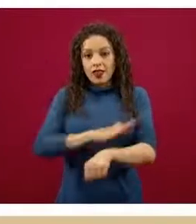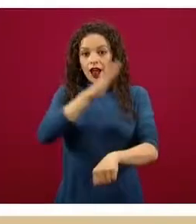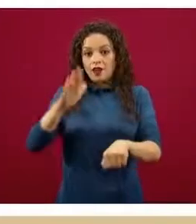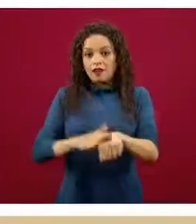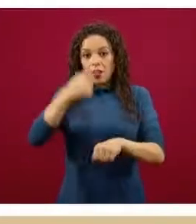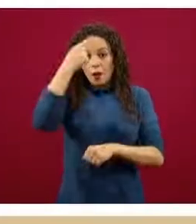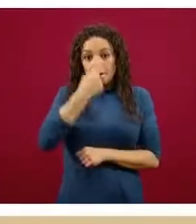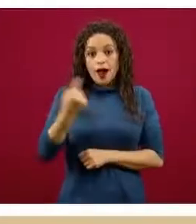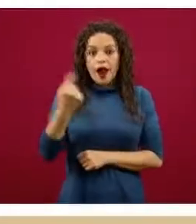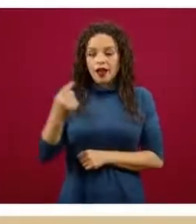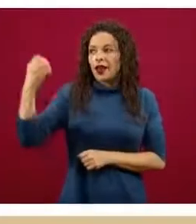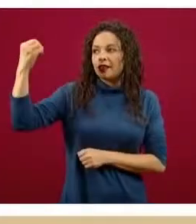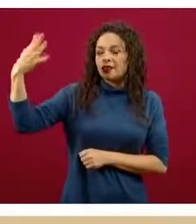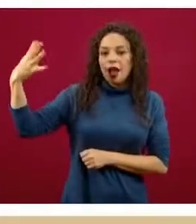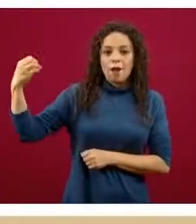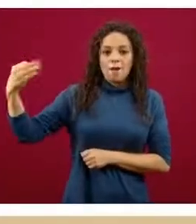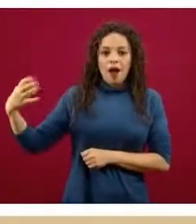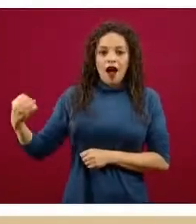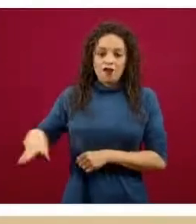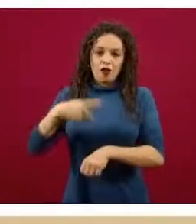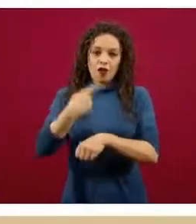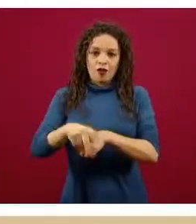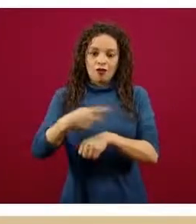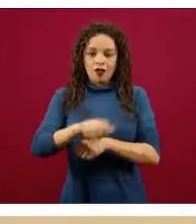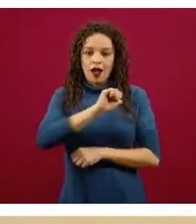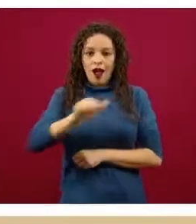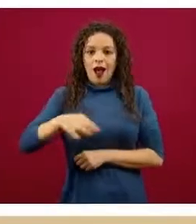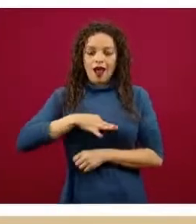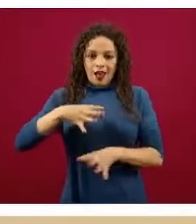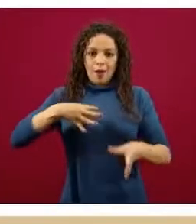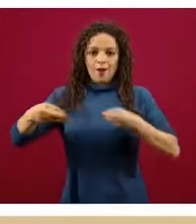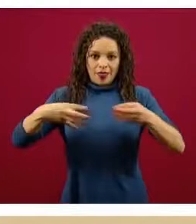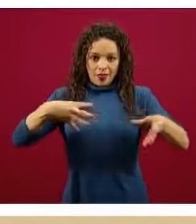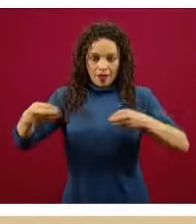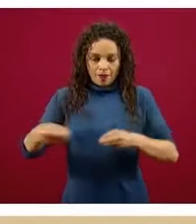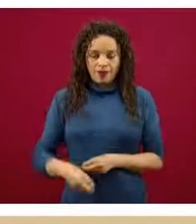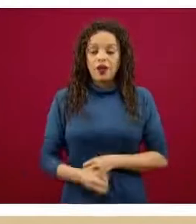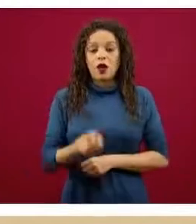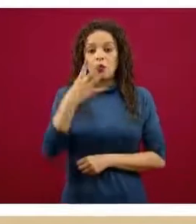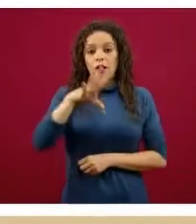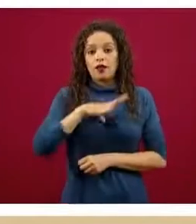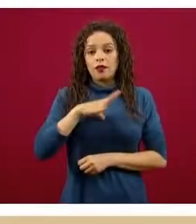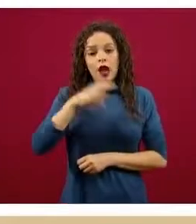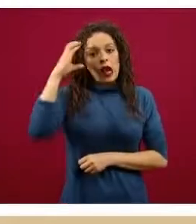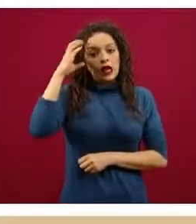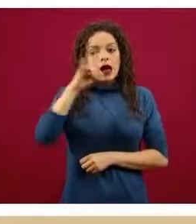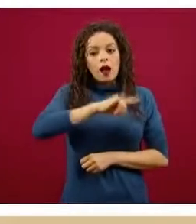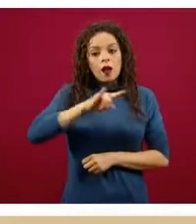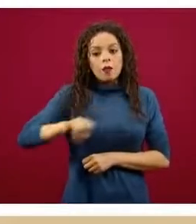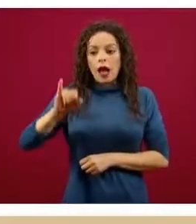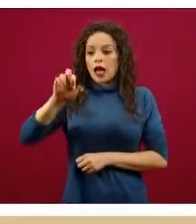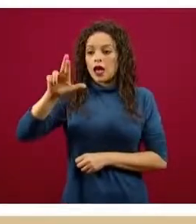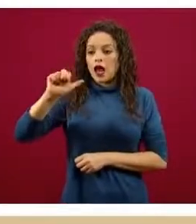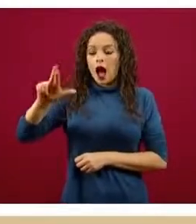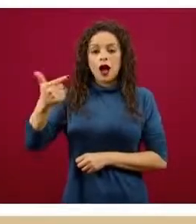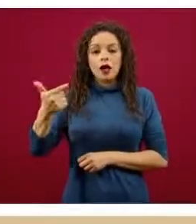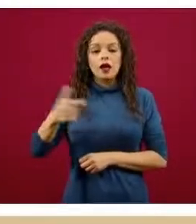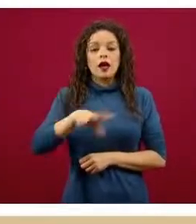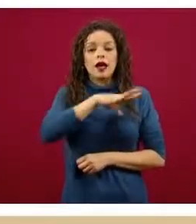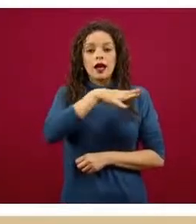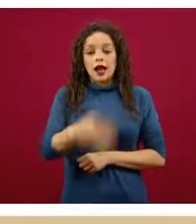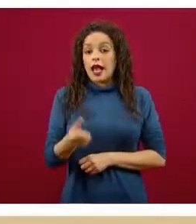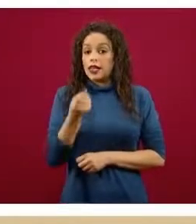del semáforo de riesgo epidémico. Tenemos un total de camas IRAG para generales sin